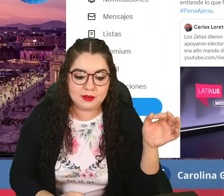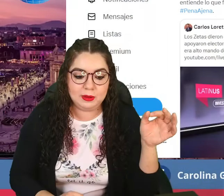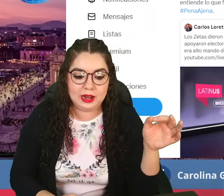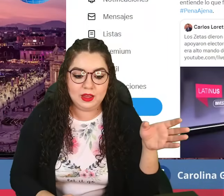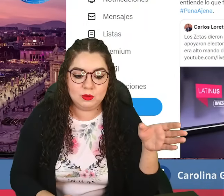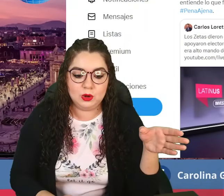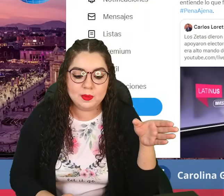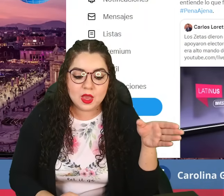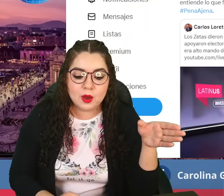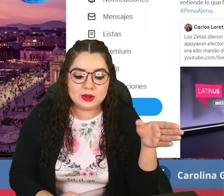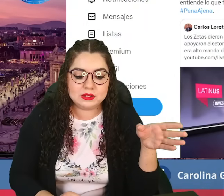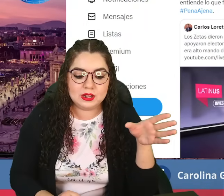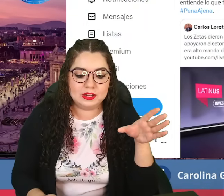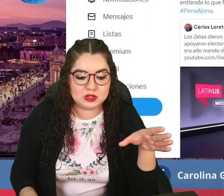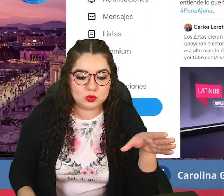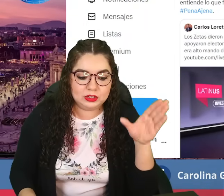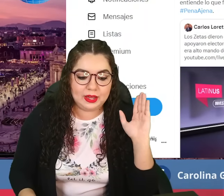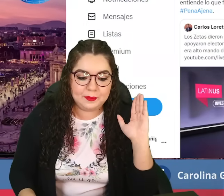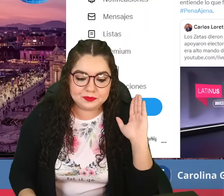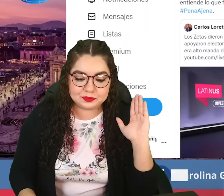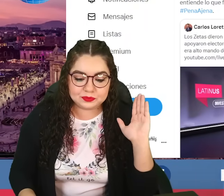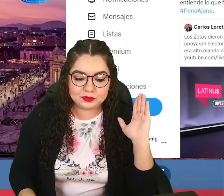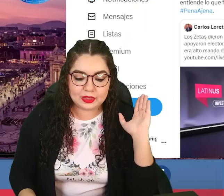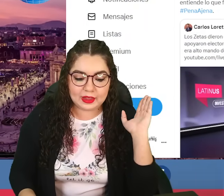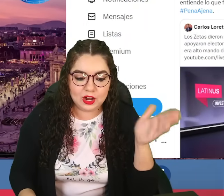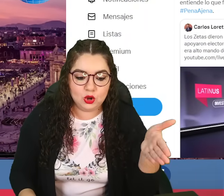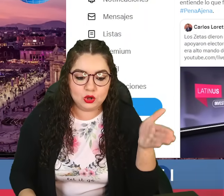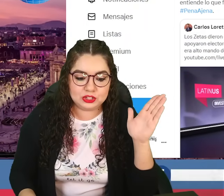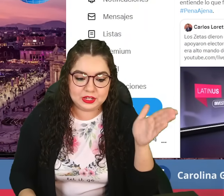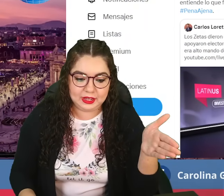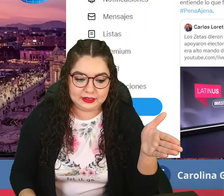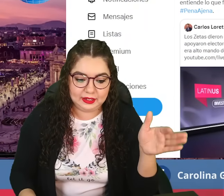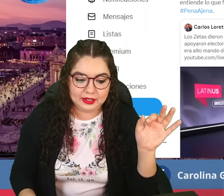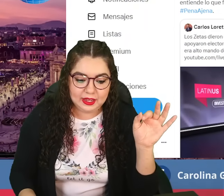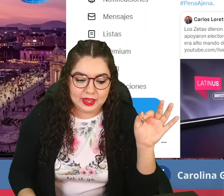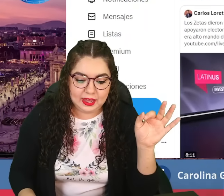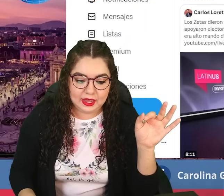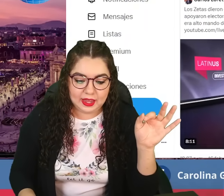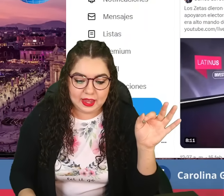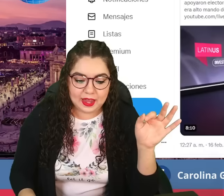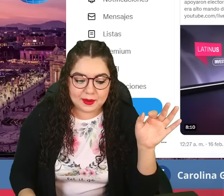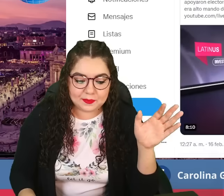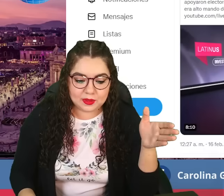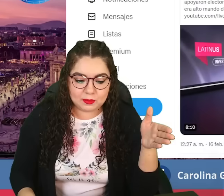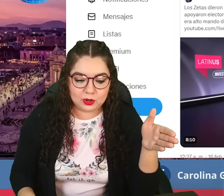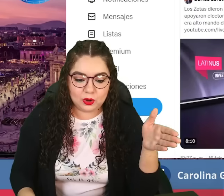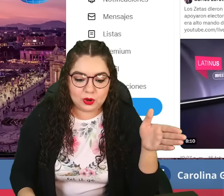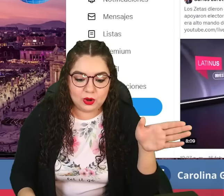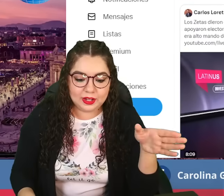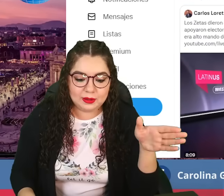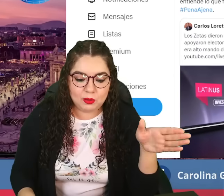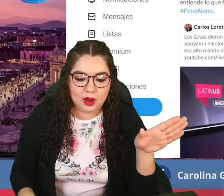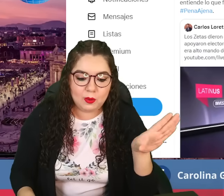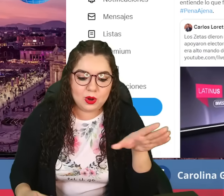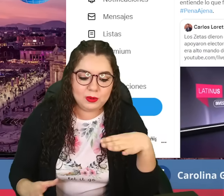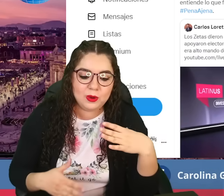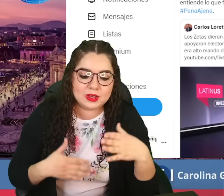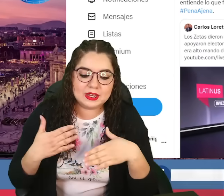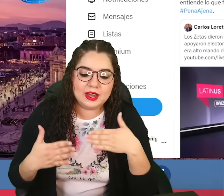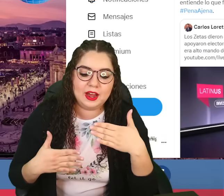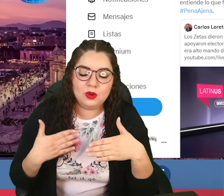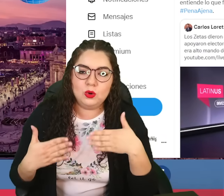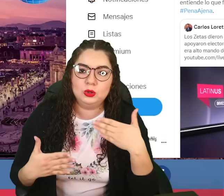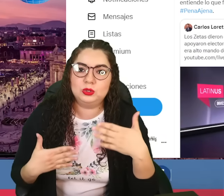querida familia. Y bueno, pues resulta lo siguiente. Bueno, Loret de Mola volvió